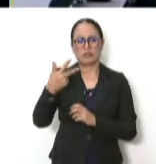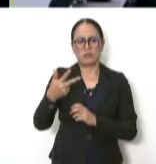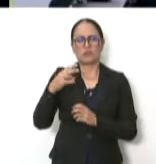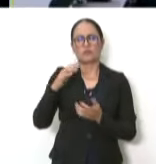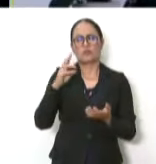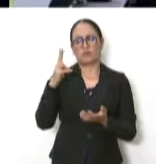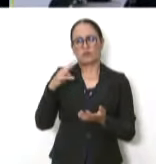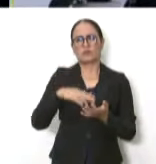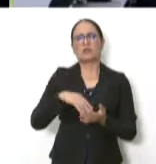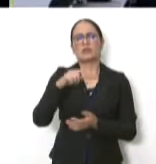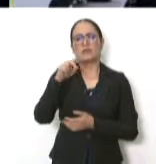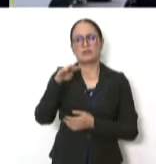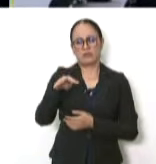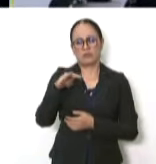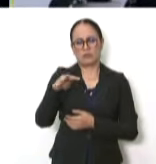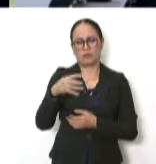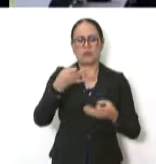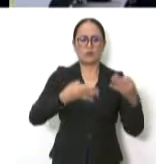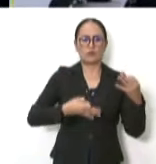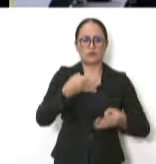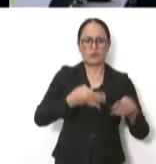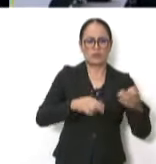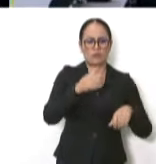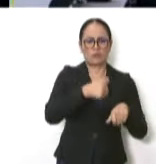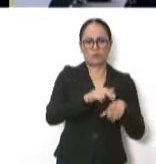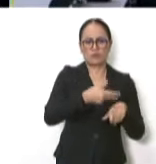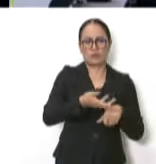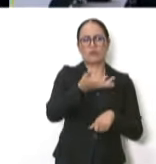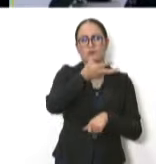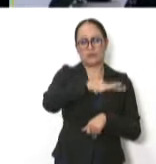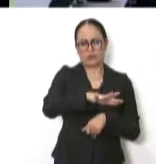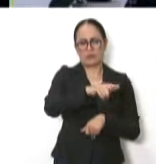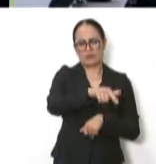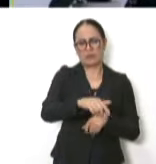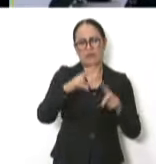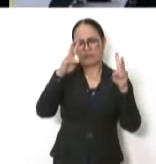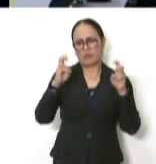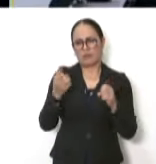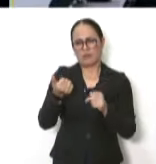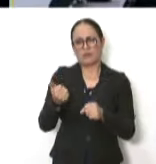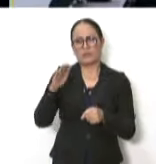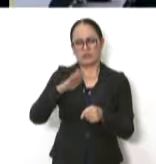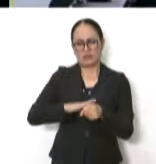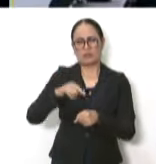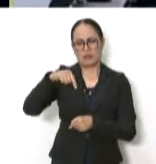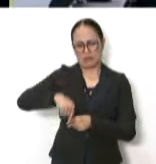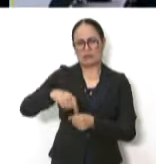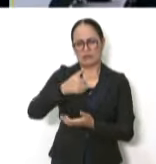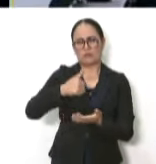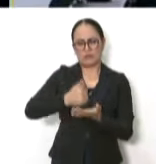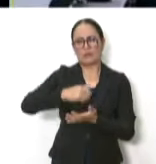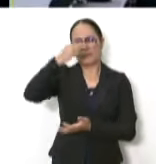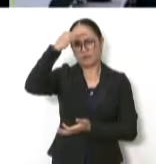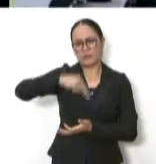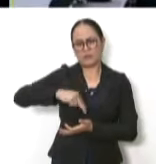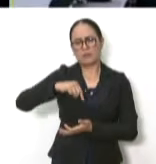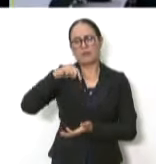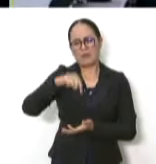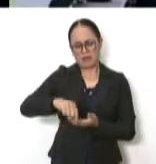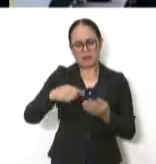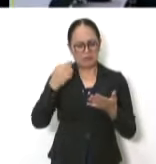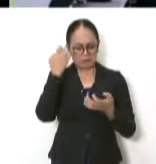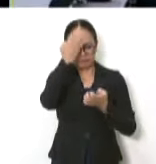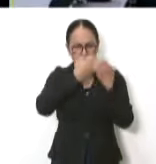848/2019 por el juzgado décimo de distrito en materia administrativa en la Ciudad de México, misma que fue confirmada en el amparo